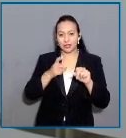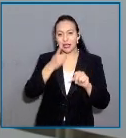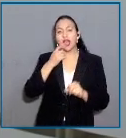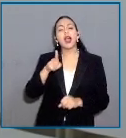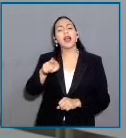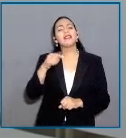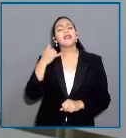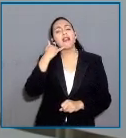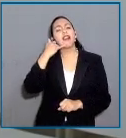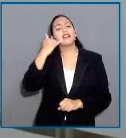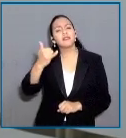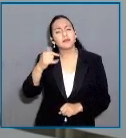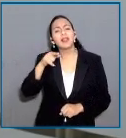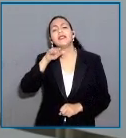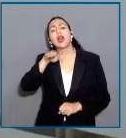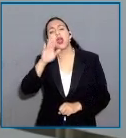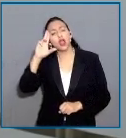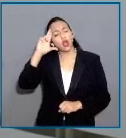con buenas intenciones,